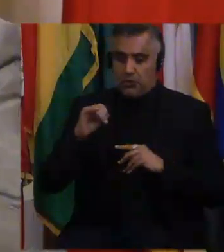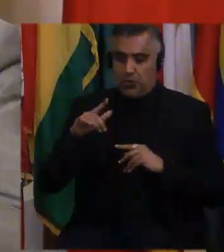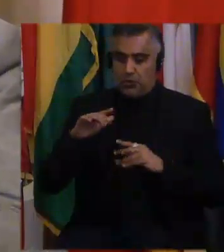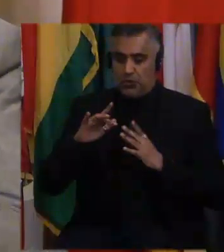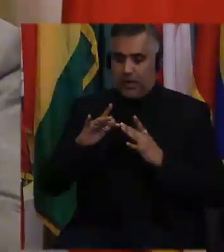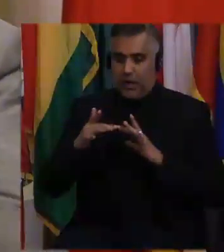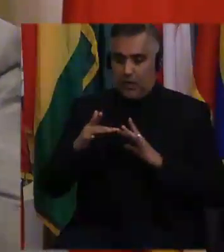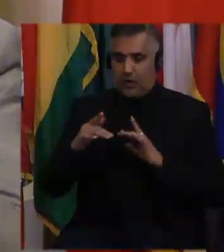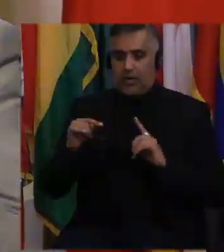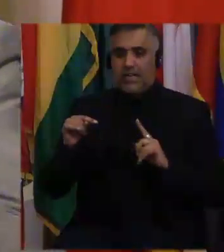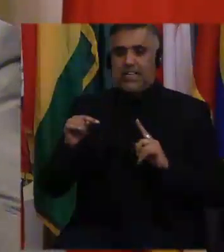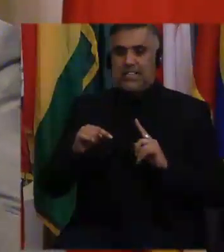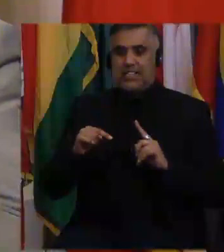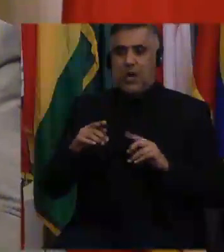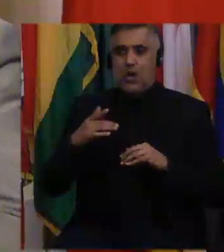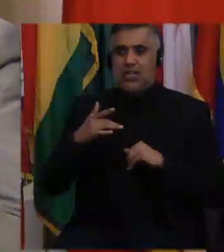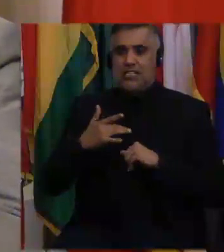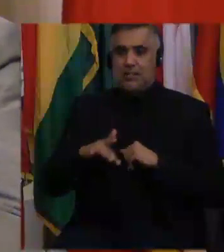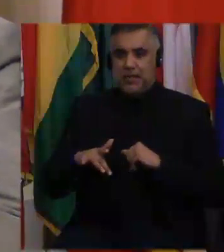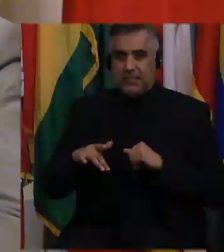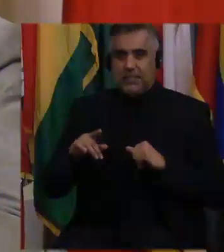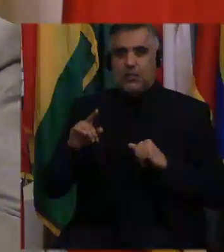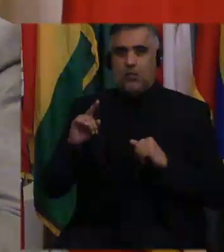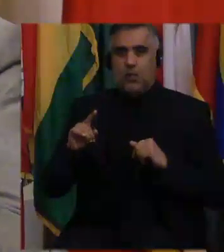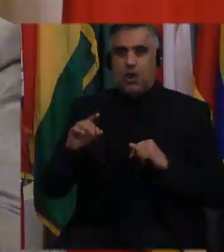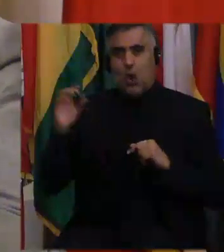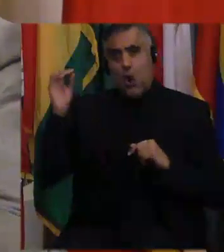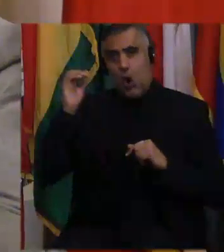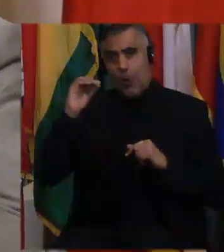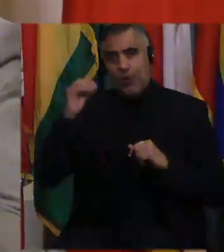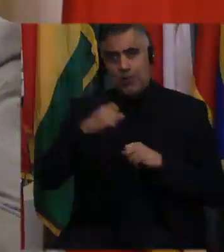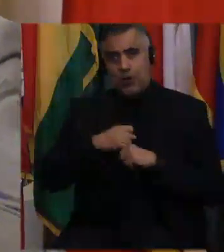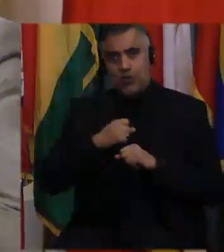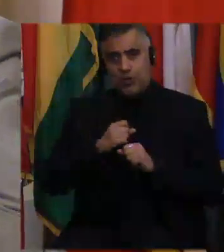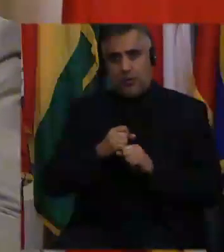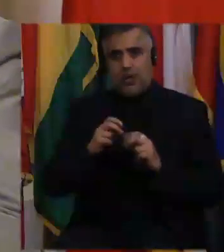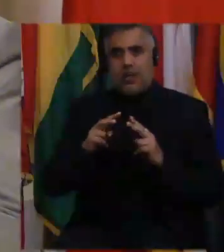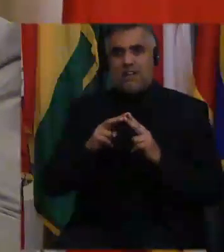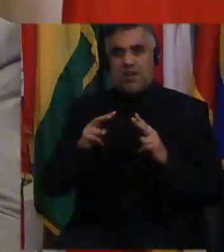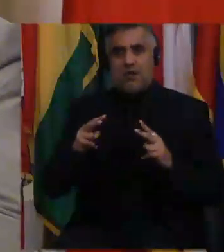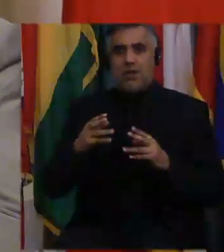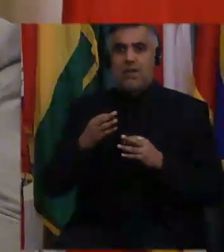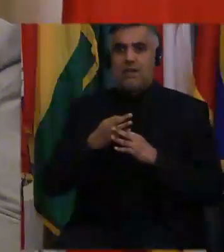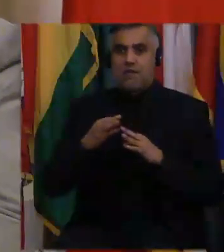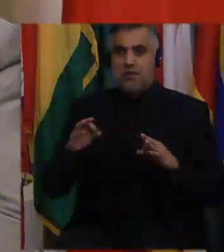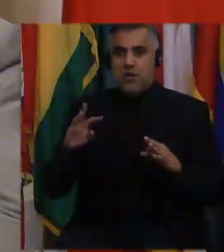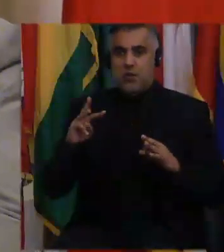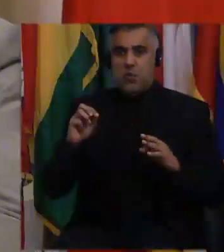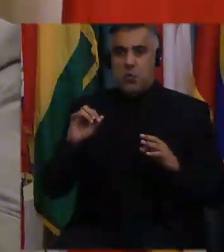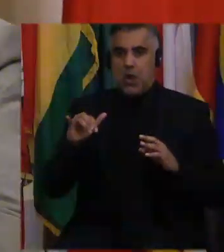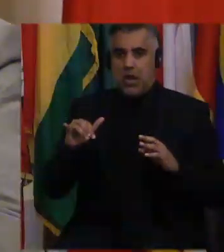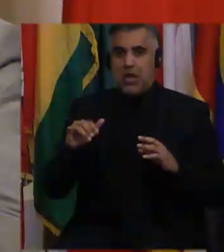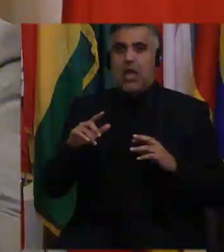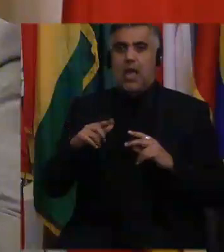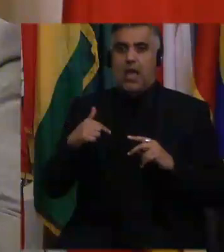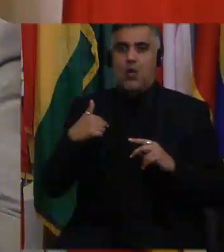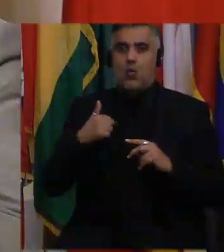muy libres, obviamente, por su naturaleza, y que es un ambiente de disputa cultural permanente, ¿no?